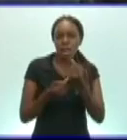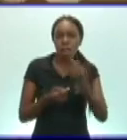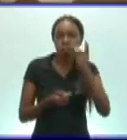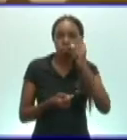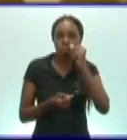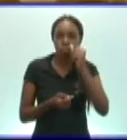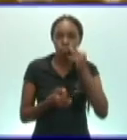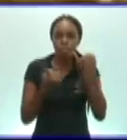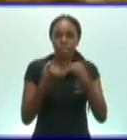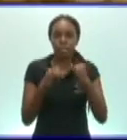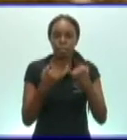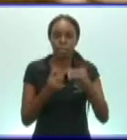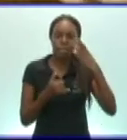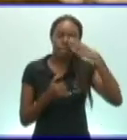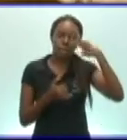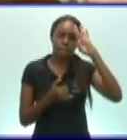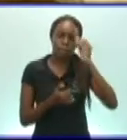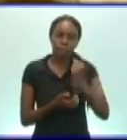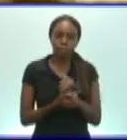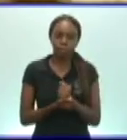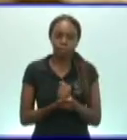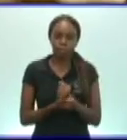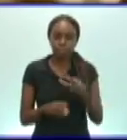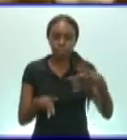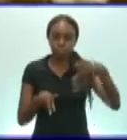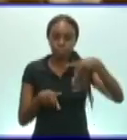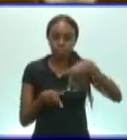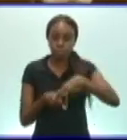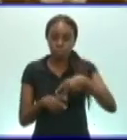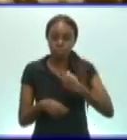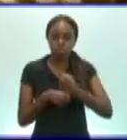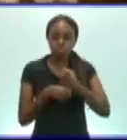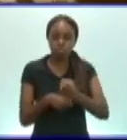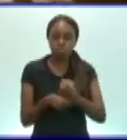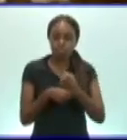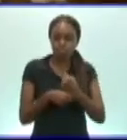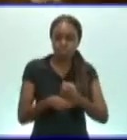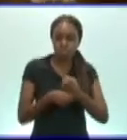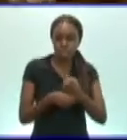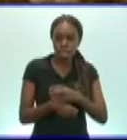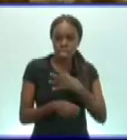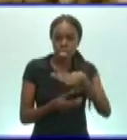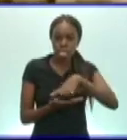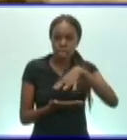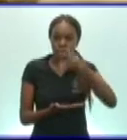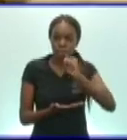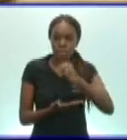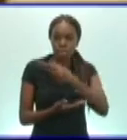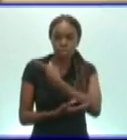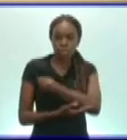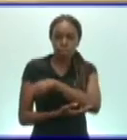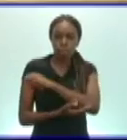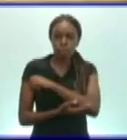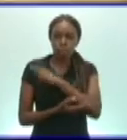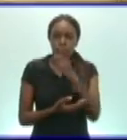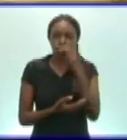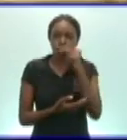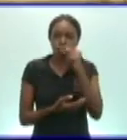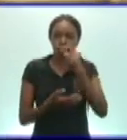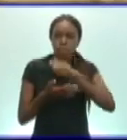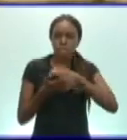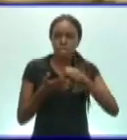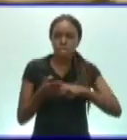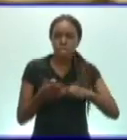Cuba. Encima de un caballo, en una de las plazas del pueblo, Perucho Figueredo escribe la letra del himno nacional,